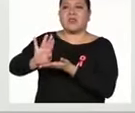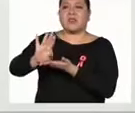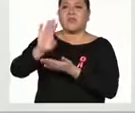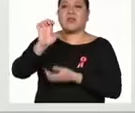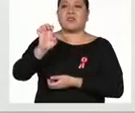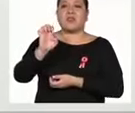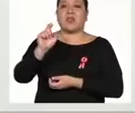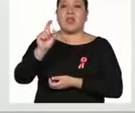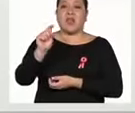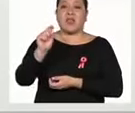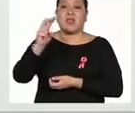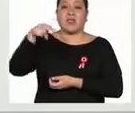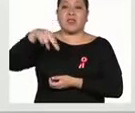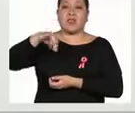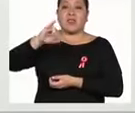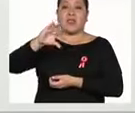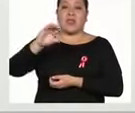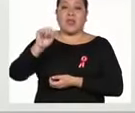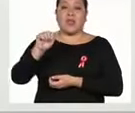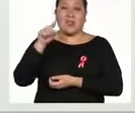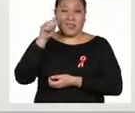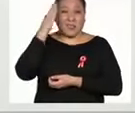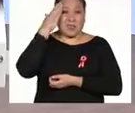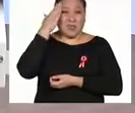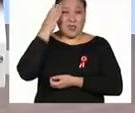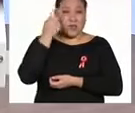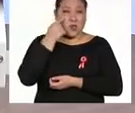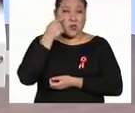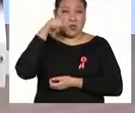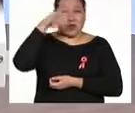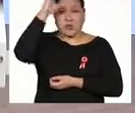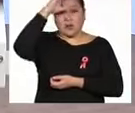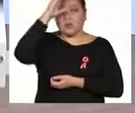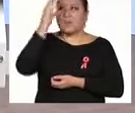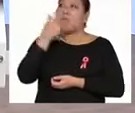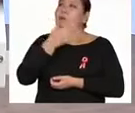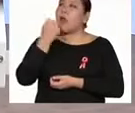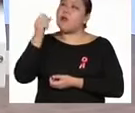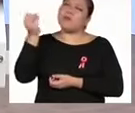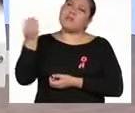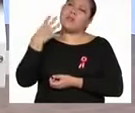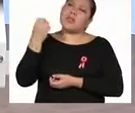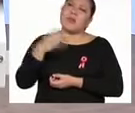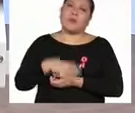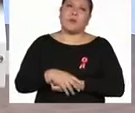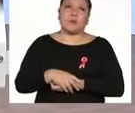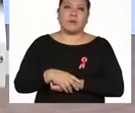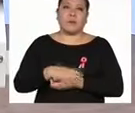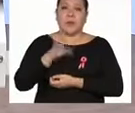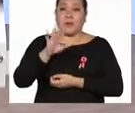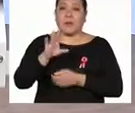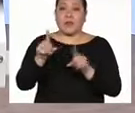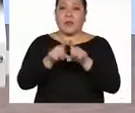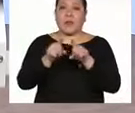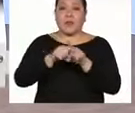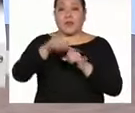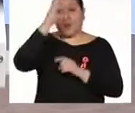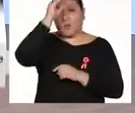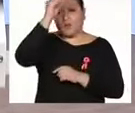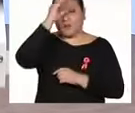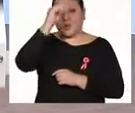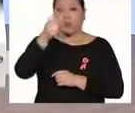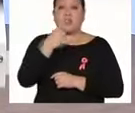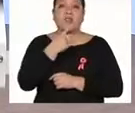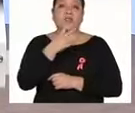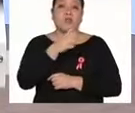discriminación étnica. ¿Sabes a qué se refiere este concepto? Mejor si me refresca la memoria. Y de paso, los chicos y chicas de